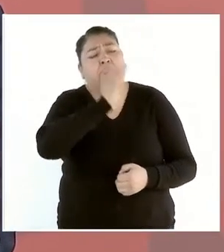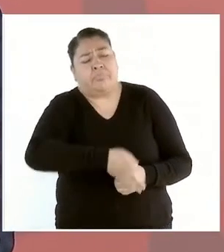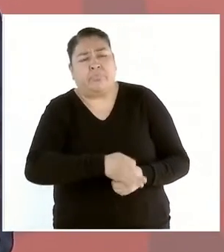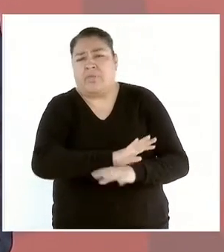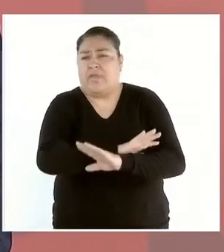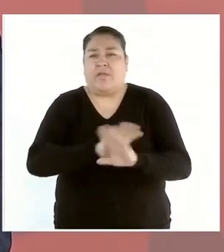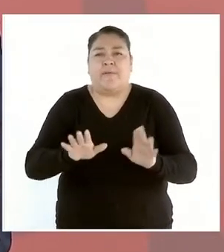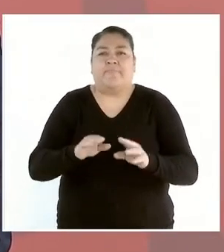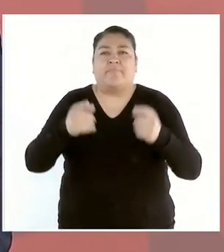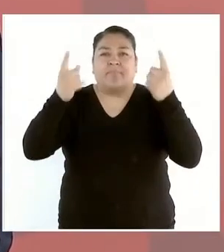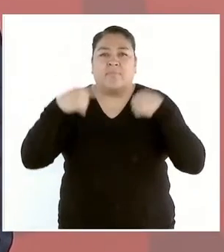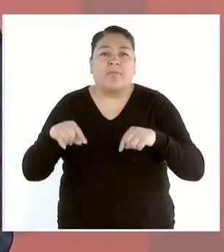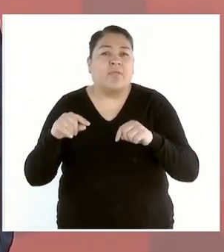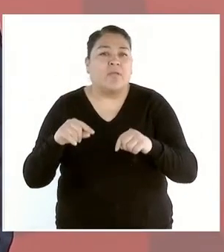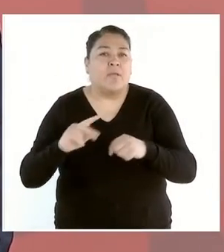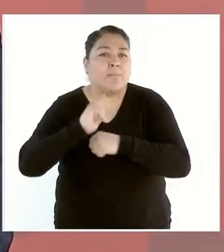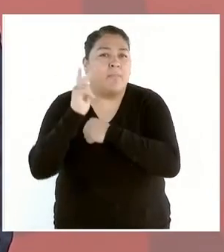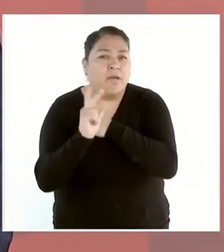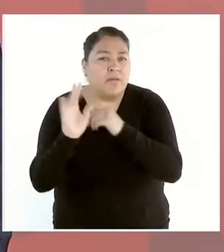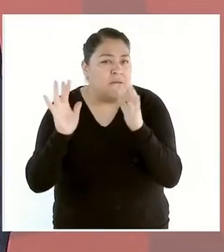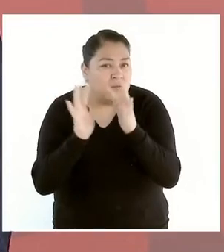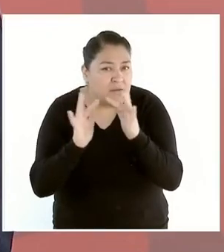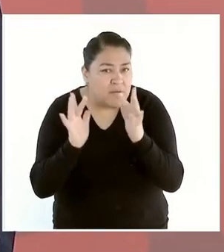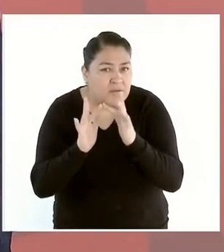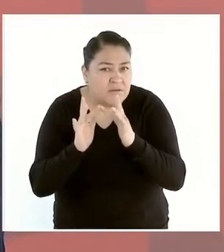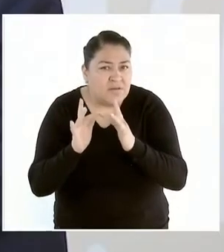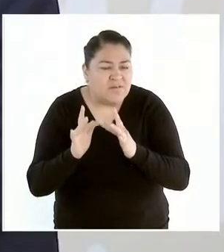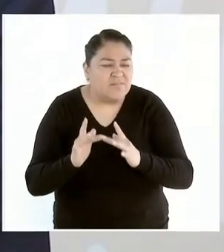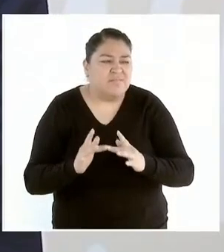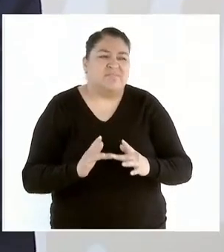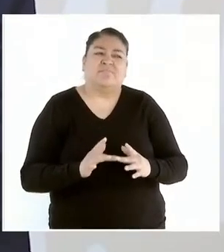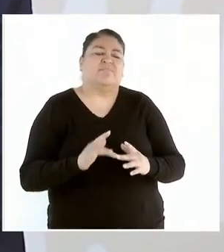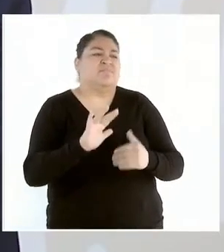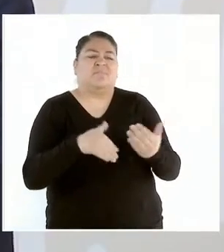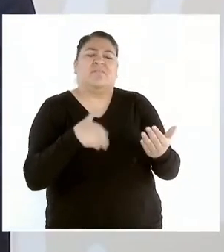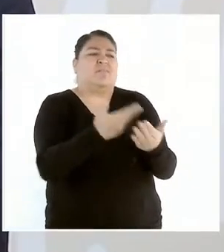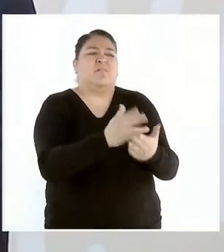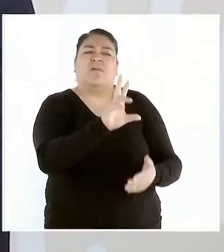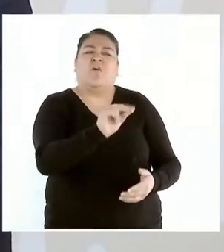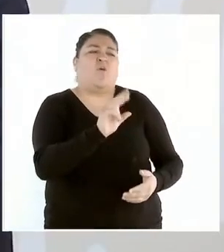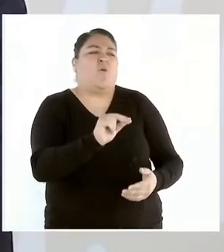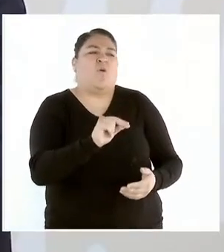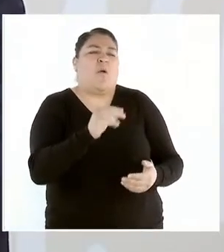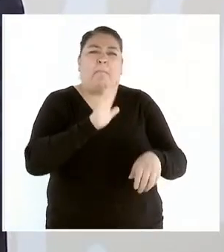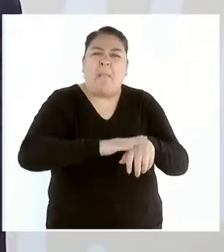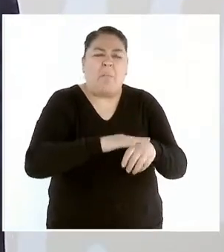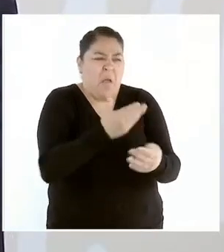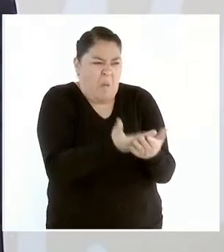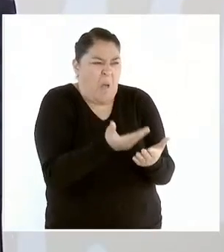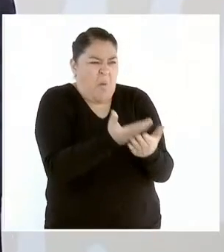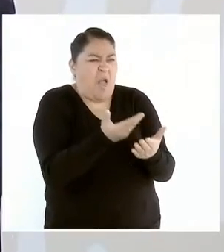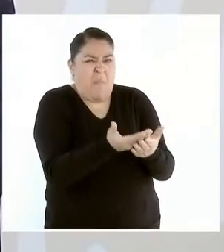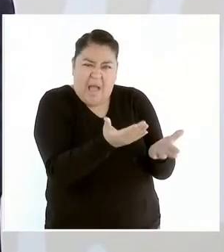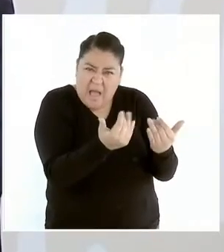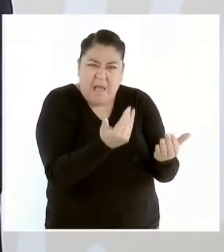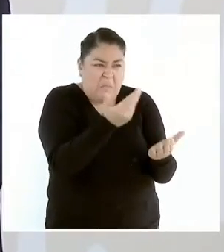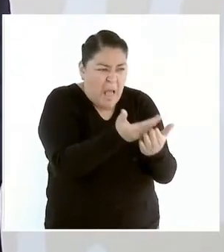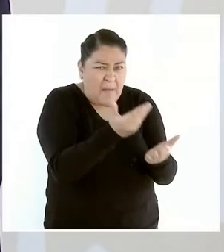los franceses en cambio presentaban demandas entran sin gentes